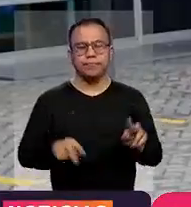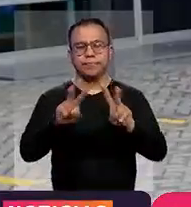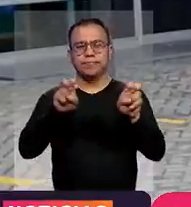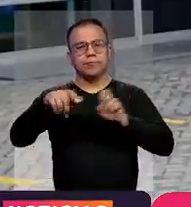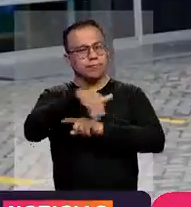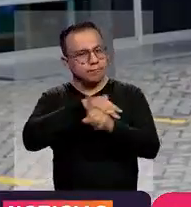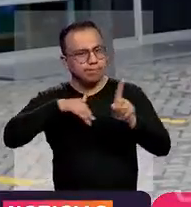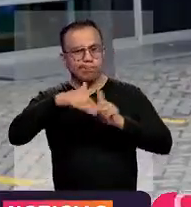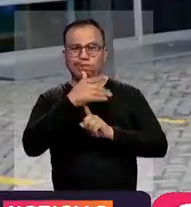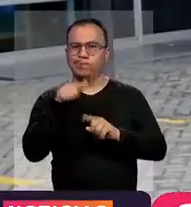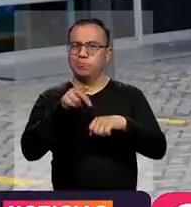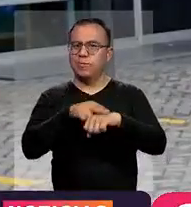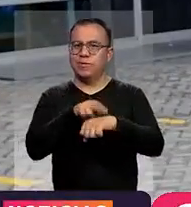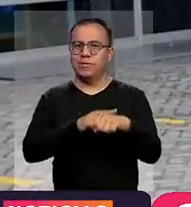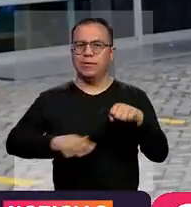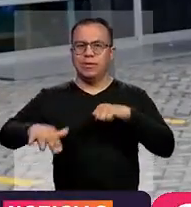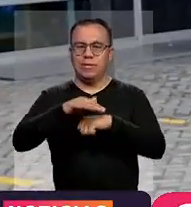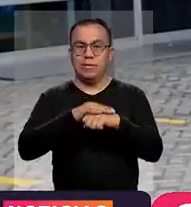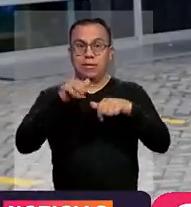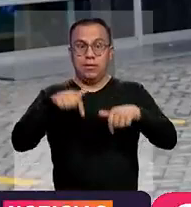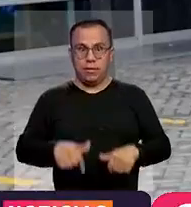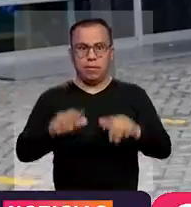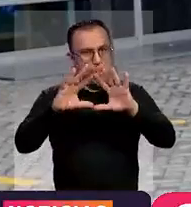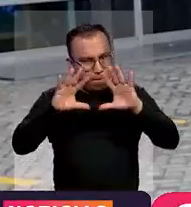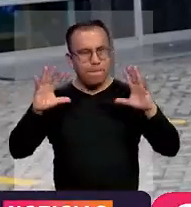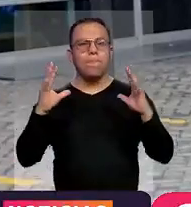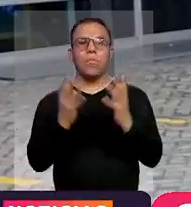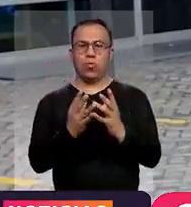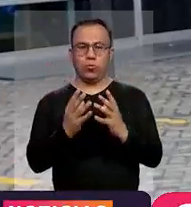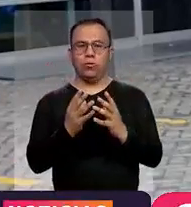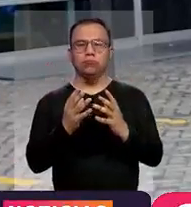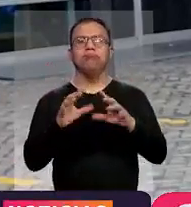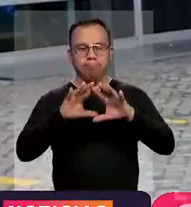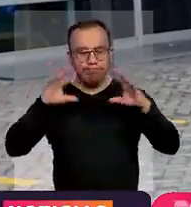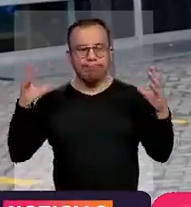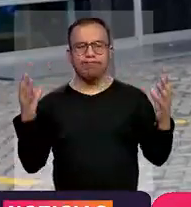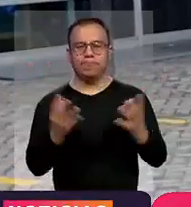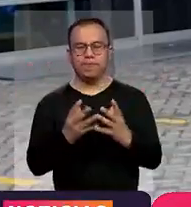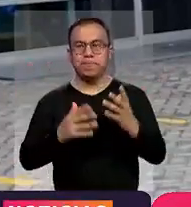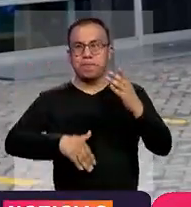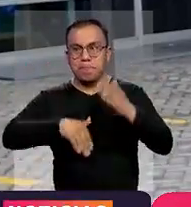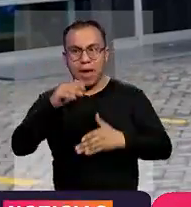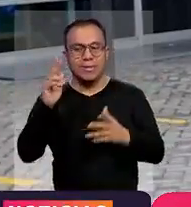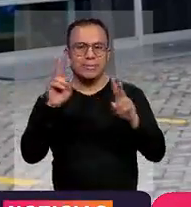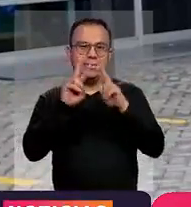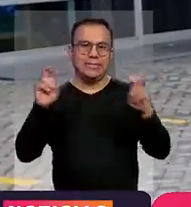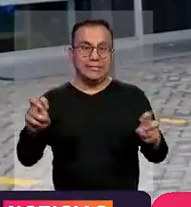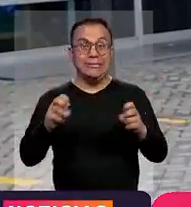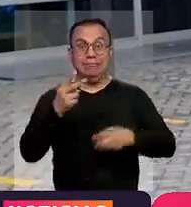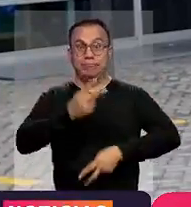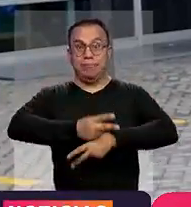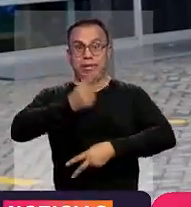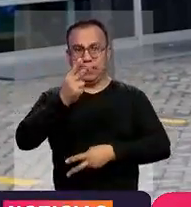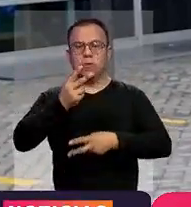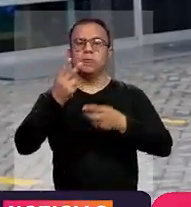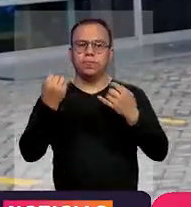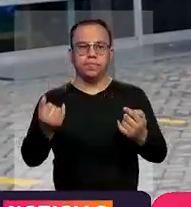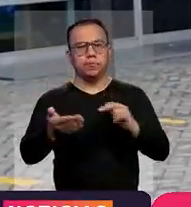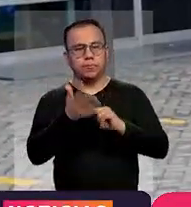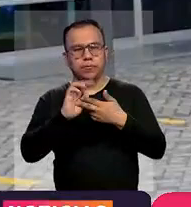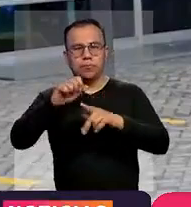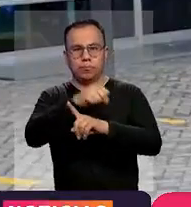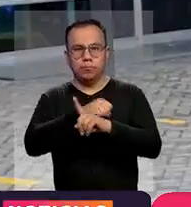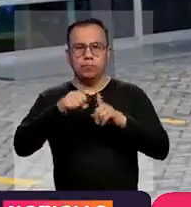es muy importante porque pues el mundo cada vez más está en más peligro.